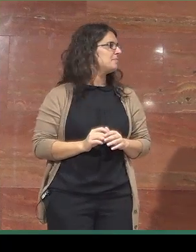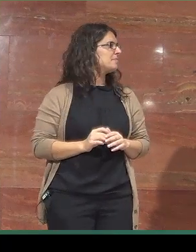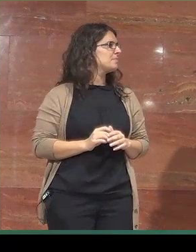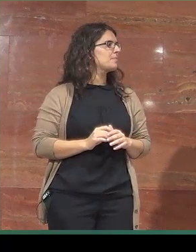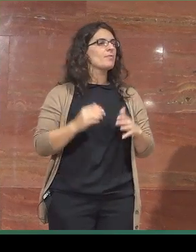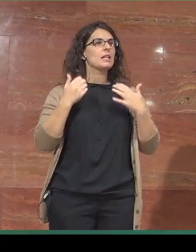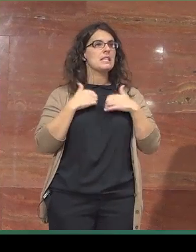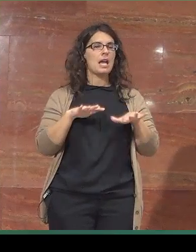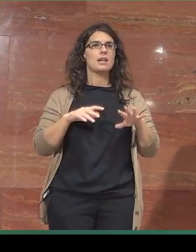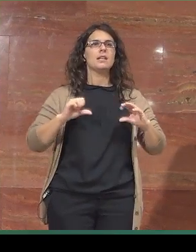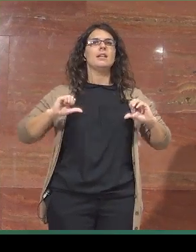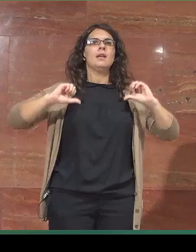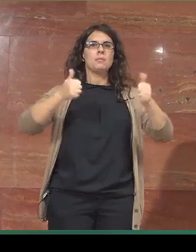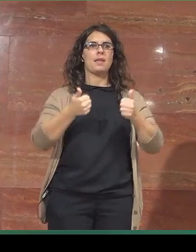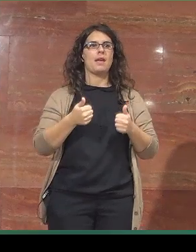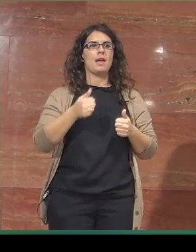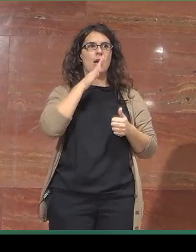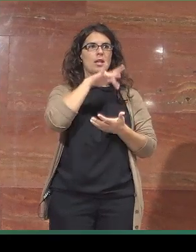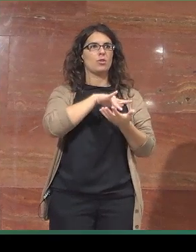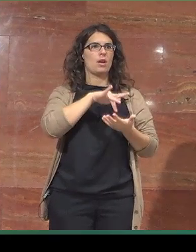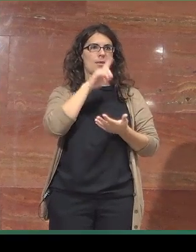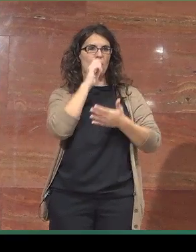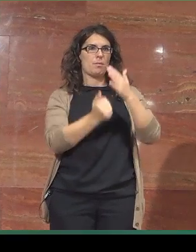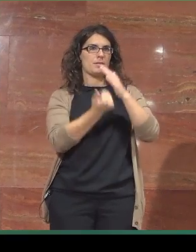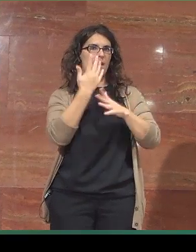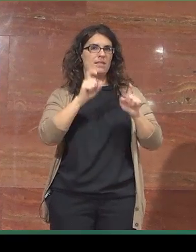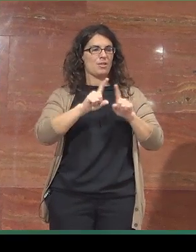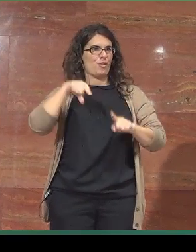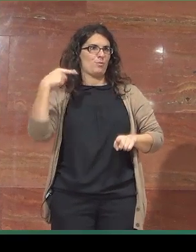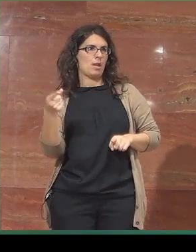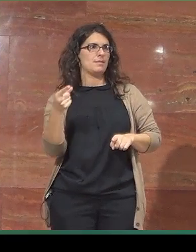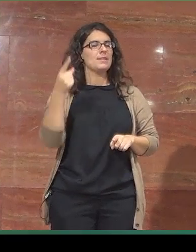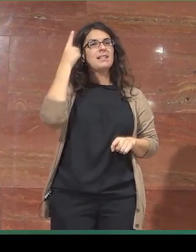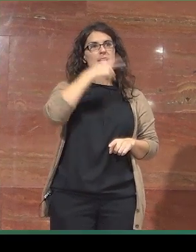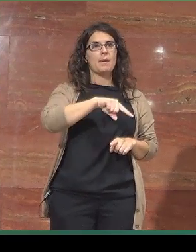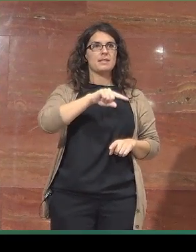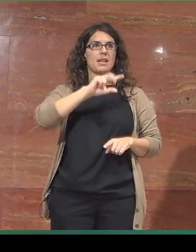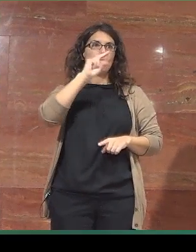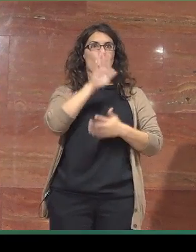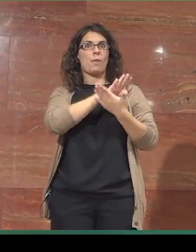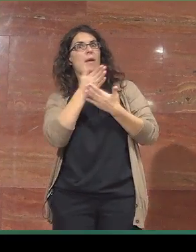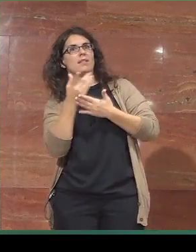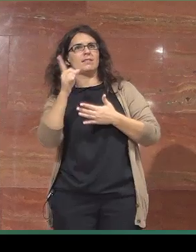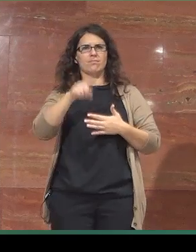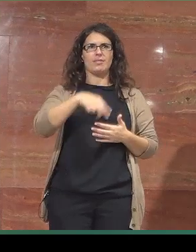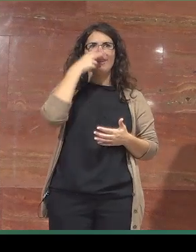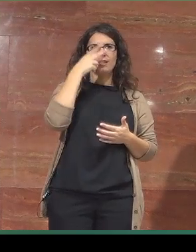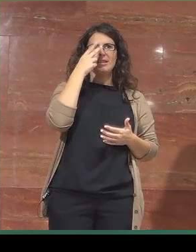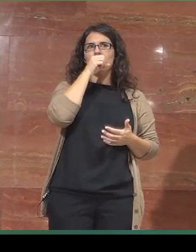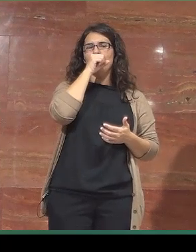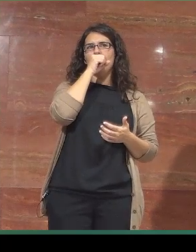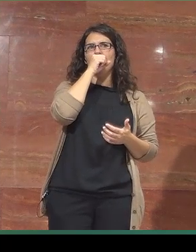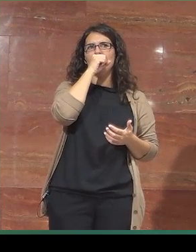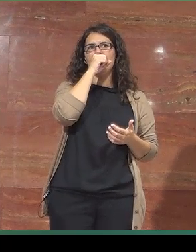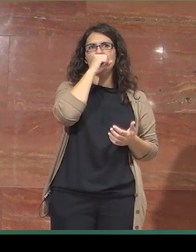vamos a empezar la segunda parte de la mañana, que como todos sabéis es también muy interesante.